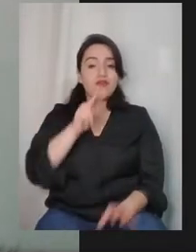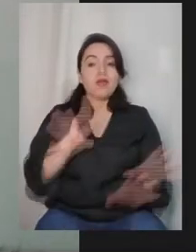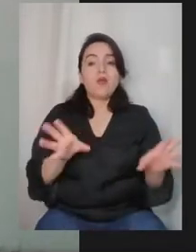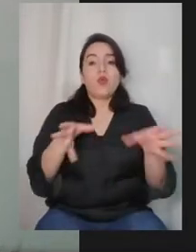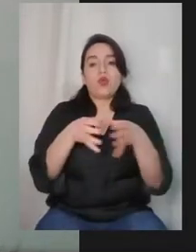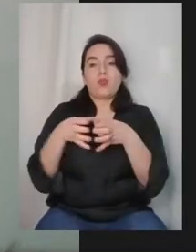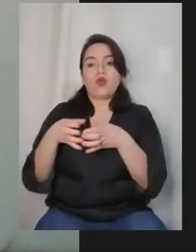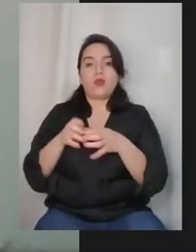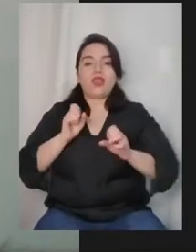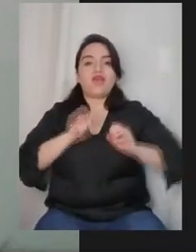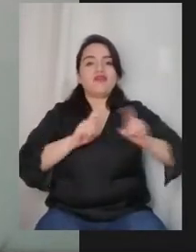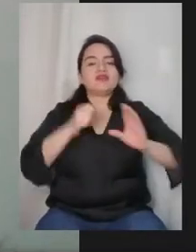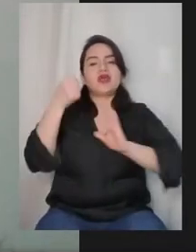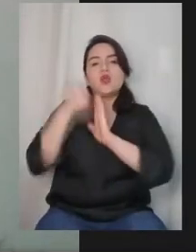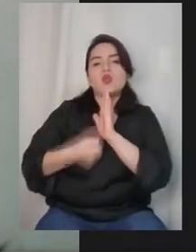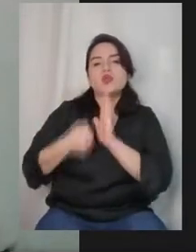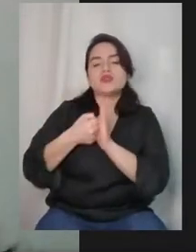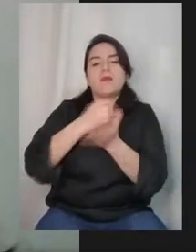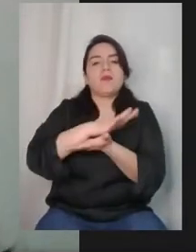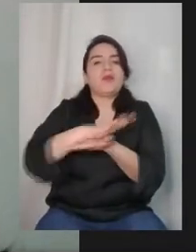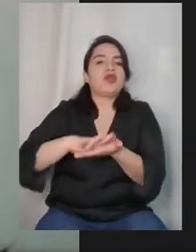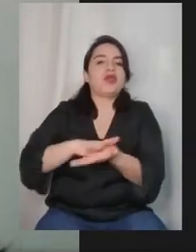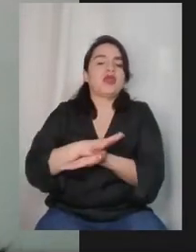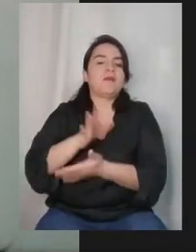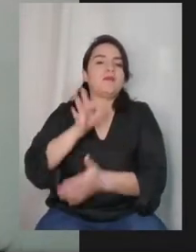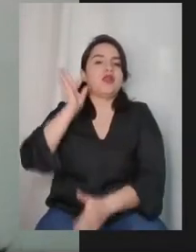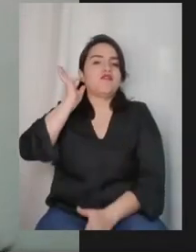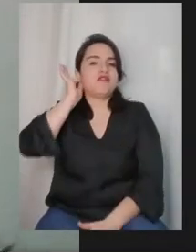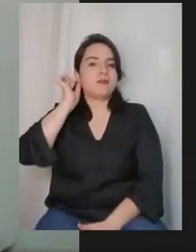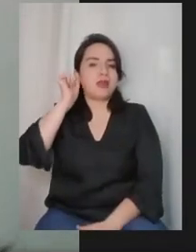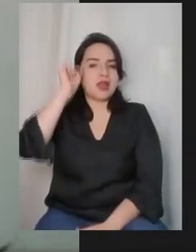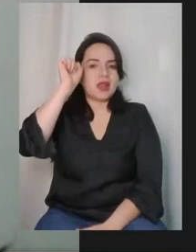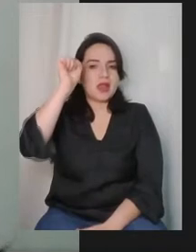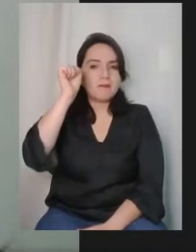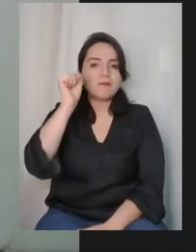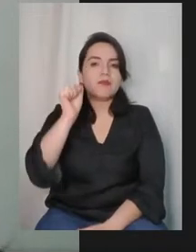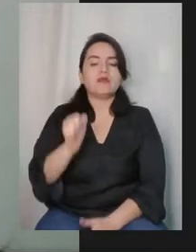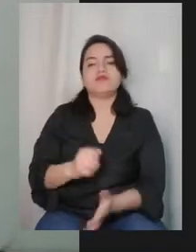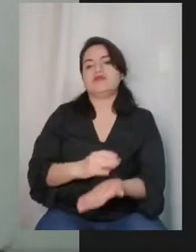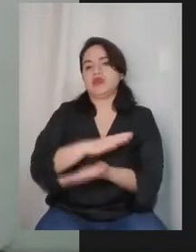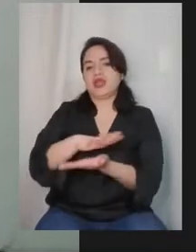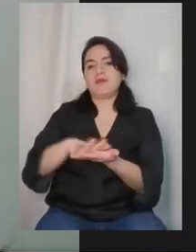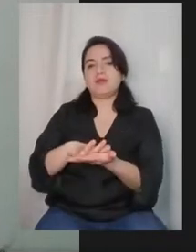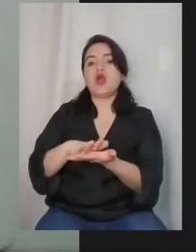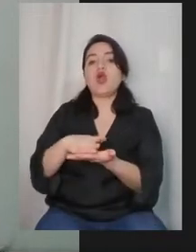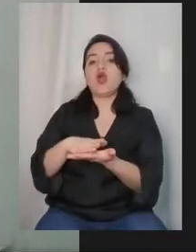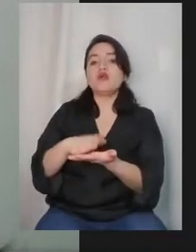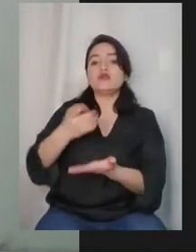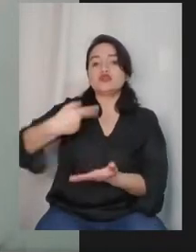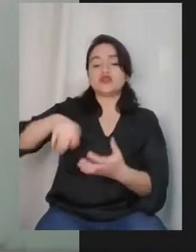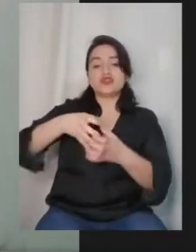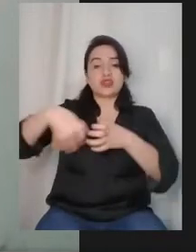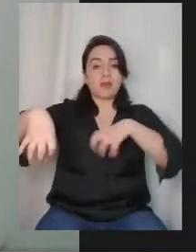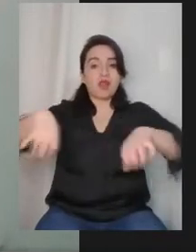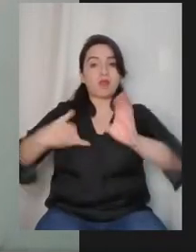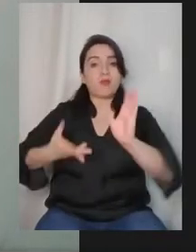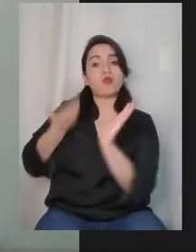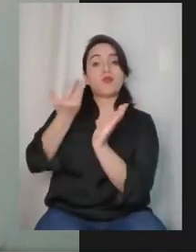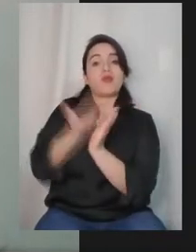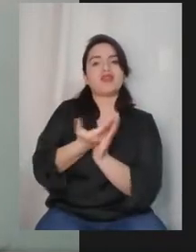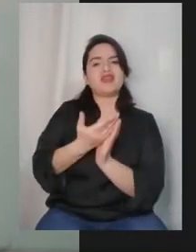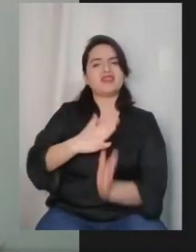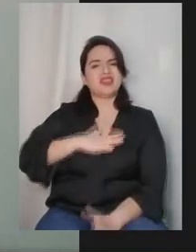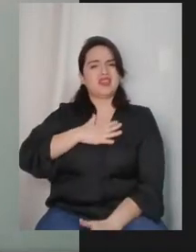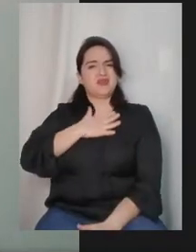luchas como el feminismo o la lucha socioambiental o ecologismo, por ejemplo, y lo vemos por separado en su propuesta, sentimos que esas demandas y